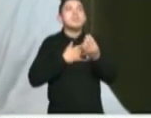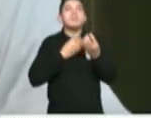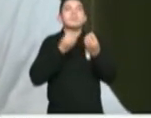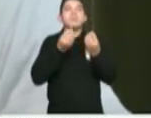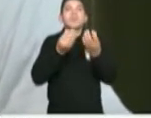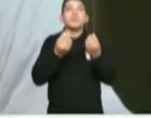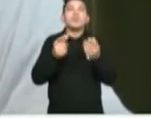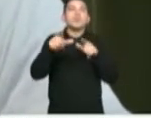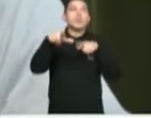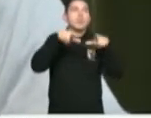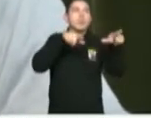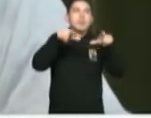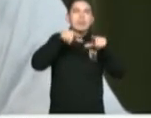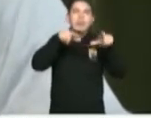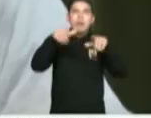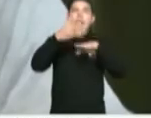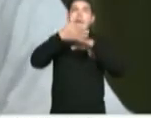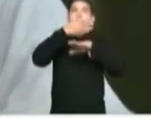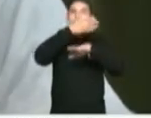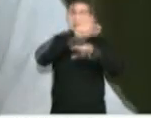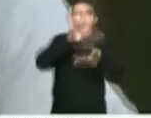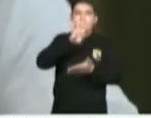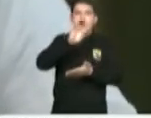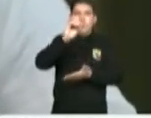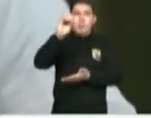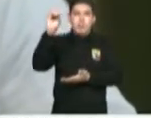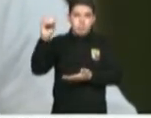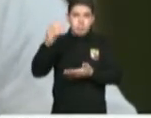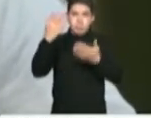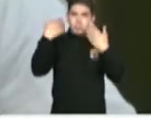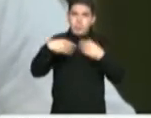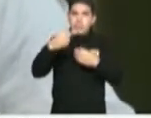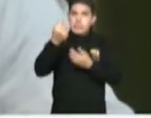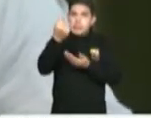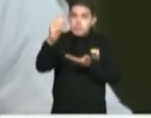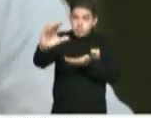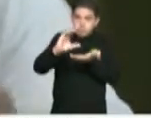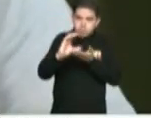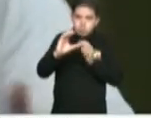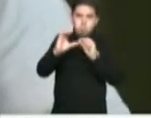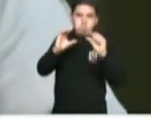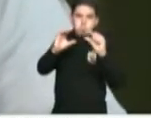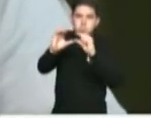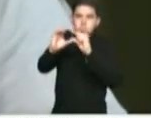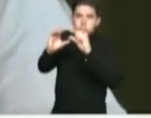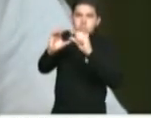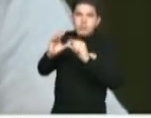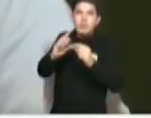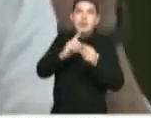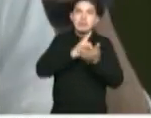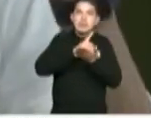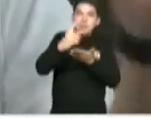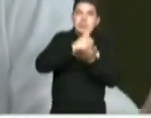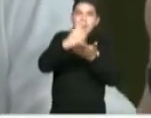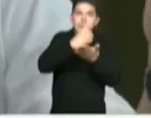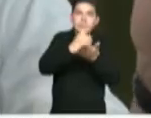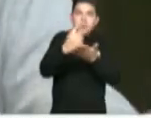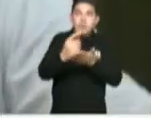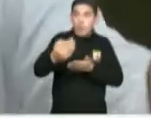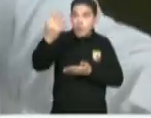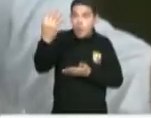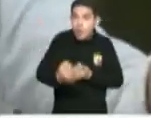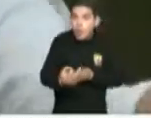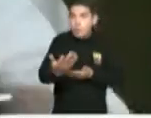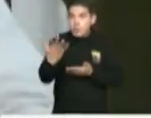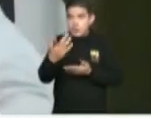manabí estaban destruidas ante el terremoto está toda china todo asignada por eso evaluamos semana a semana porque el que no cumple